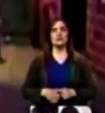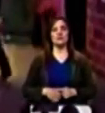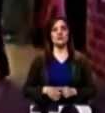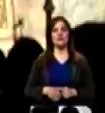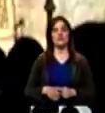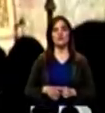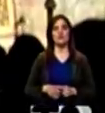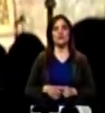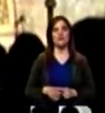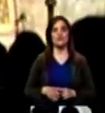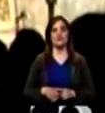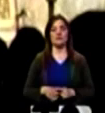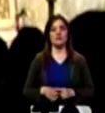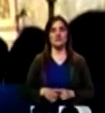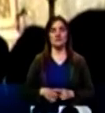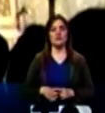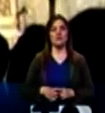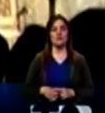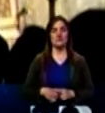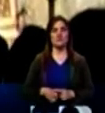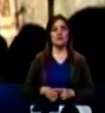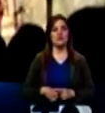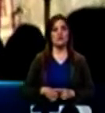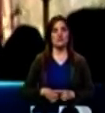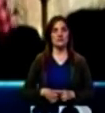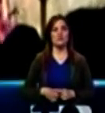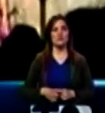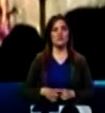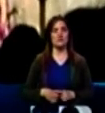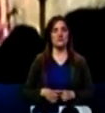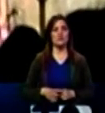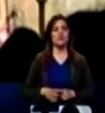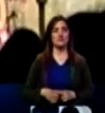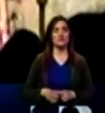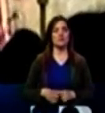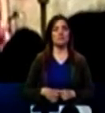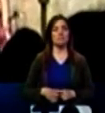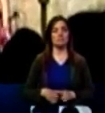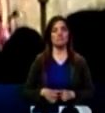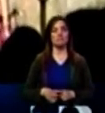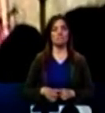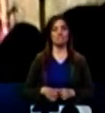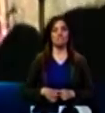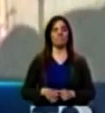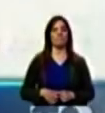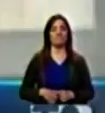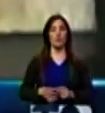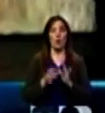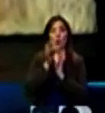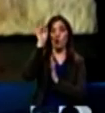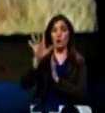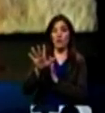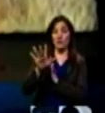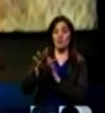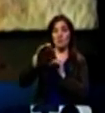Voy a dar una despedida de casada. Divorciarse no siempre representa una mala